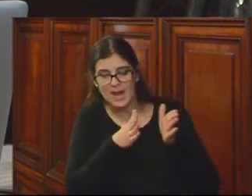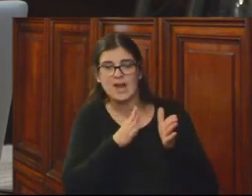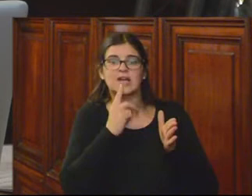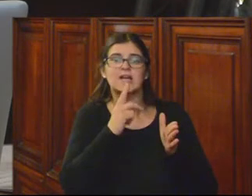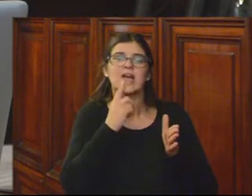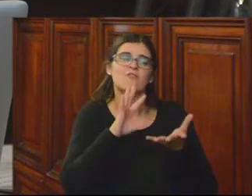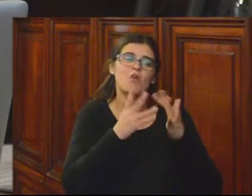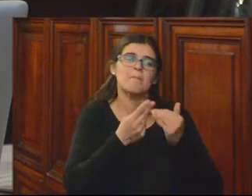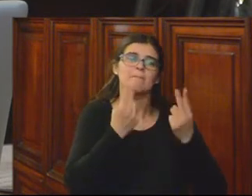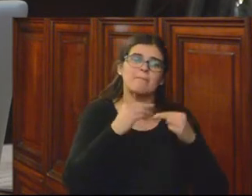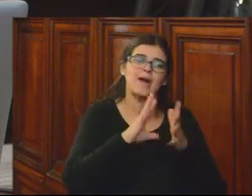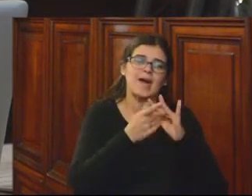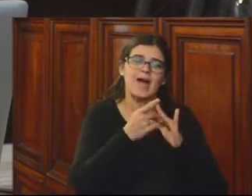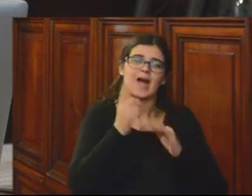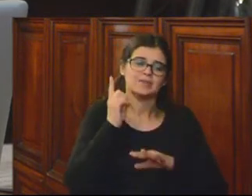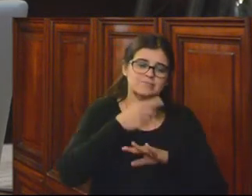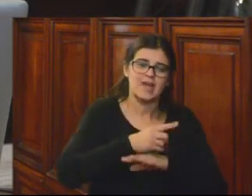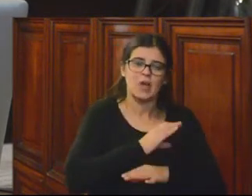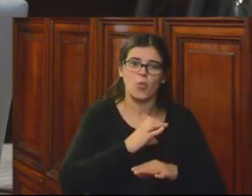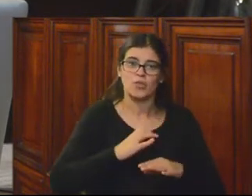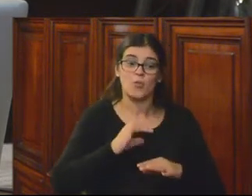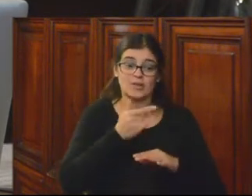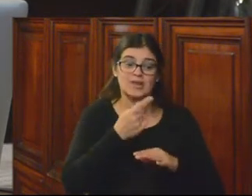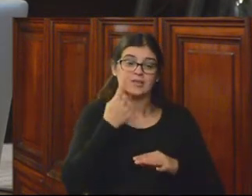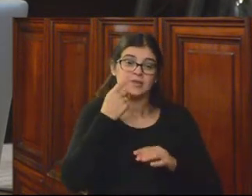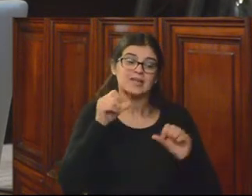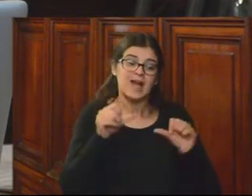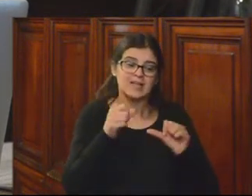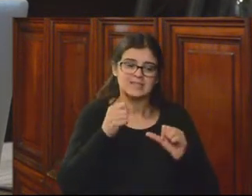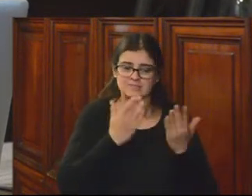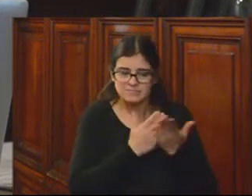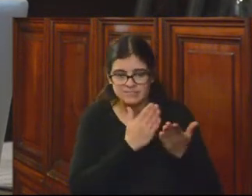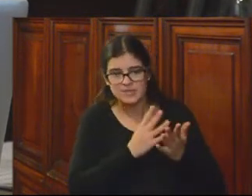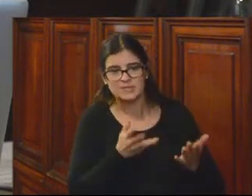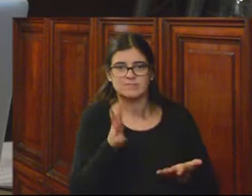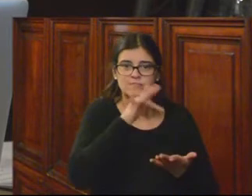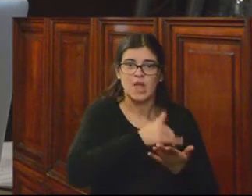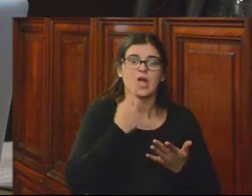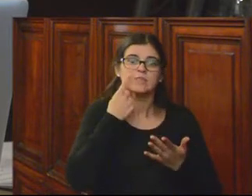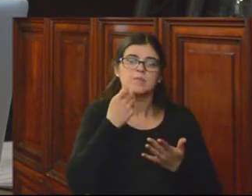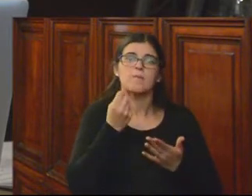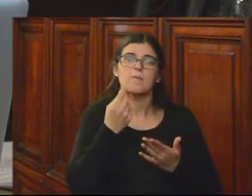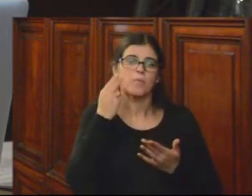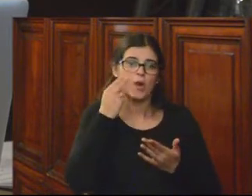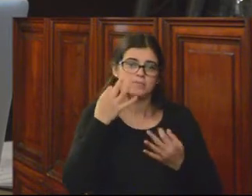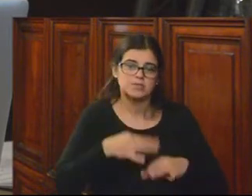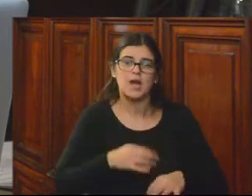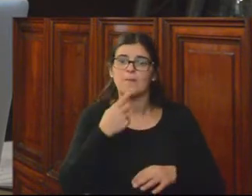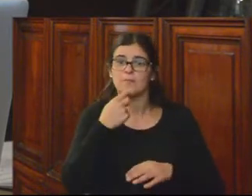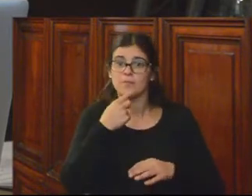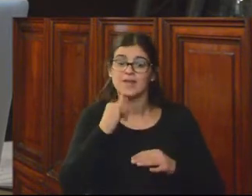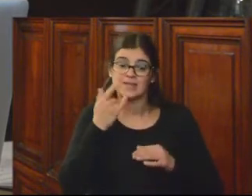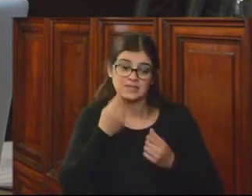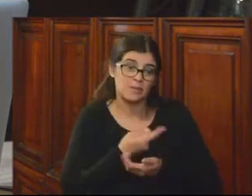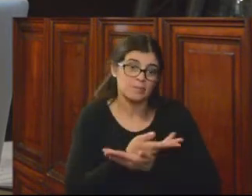subordinadas al Ejecutivo Nacional, en las que se ejercen prácticas sistemáticas de discriminación por razones políticas y en las que se expulsa